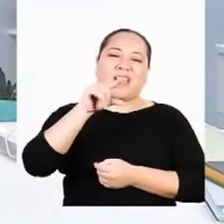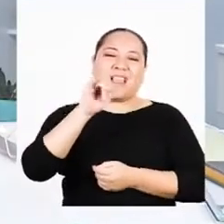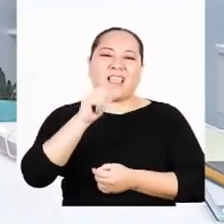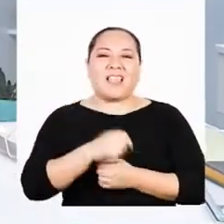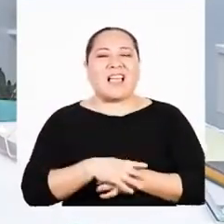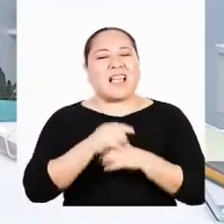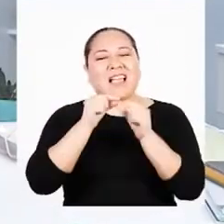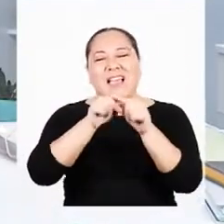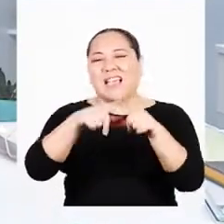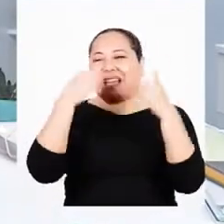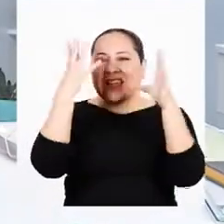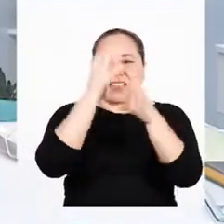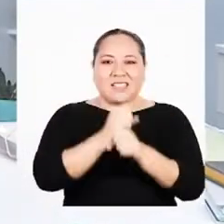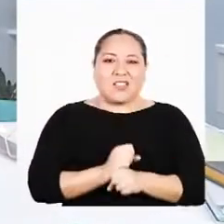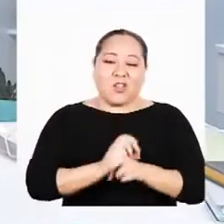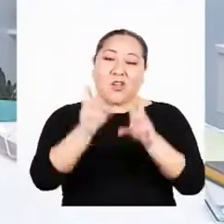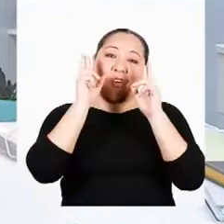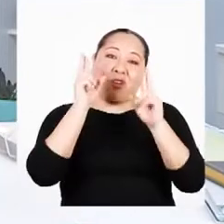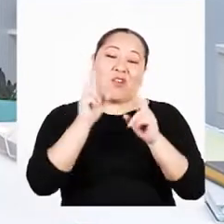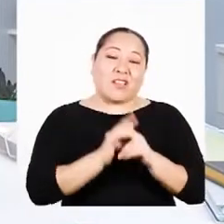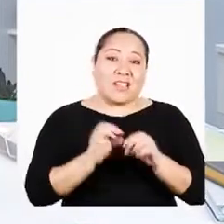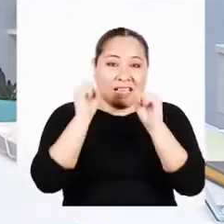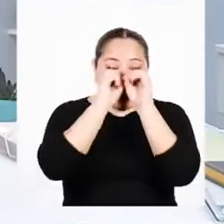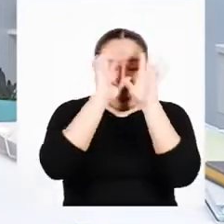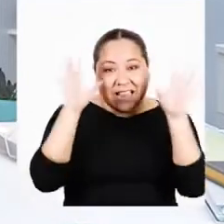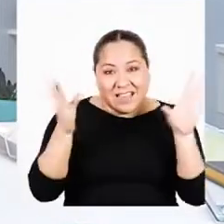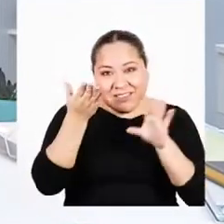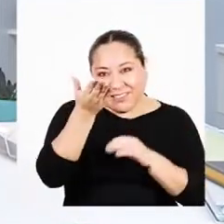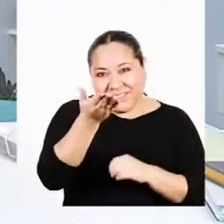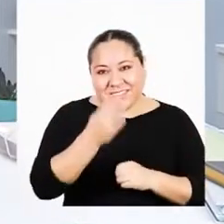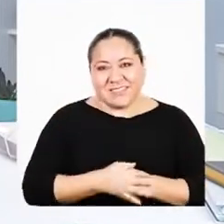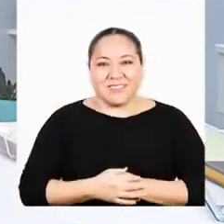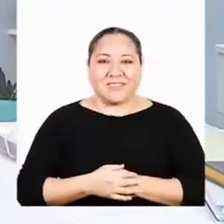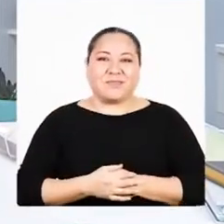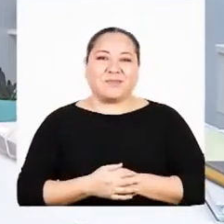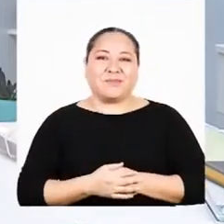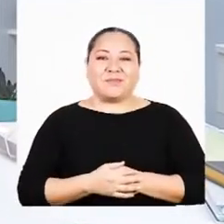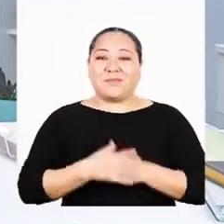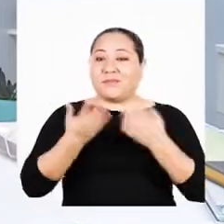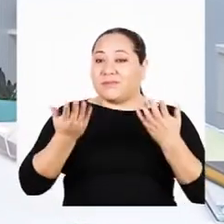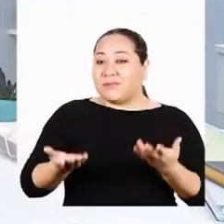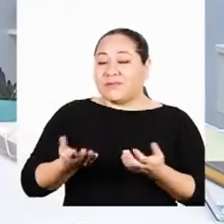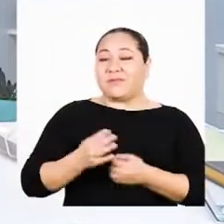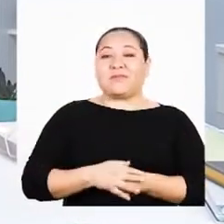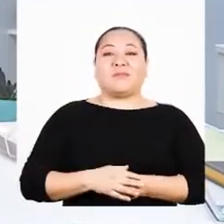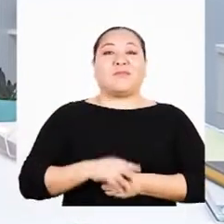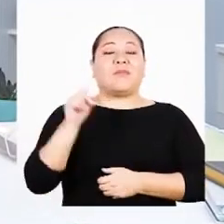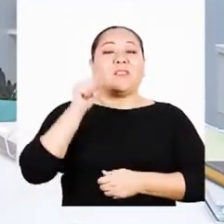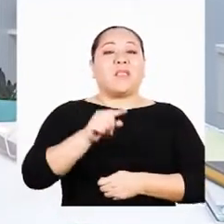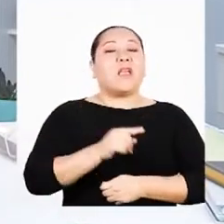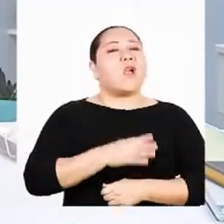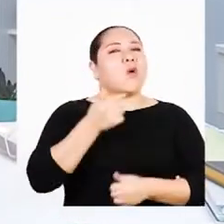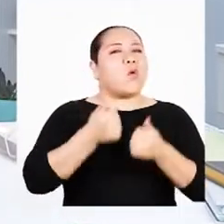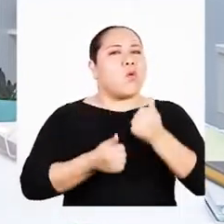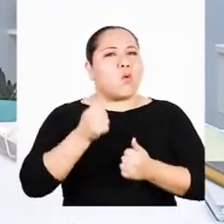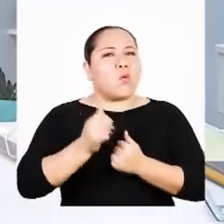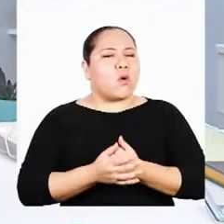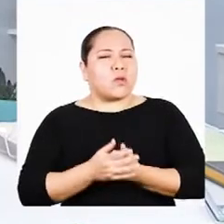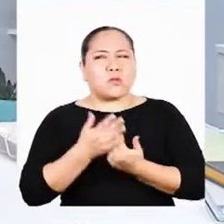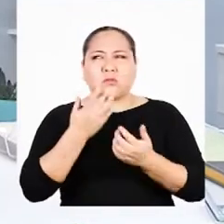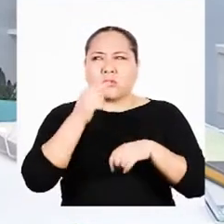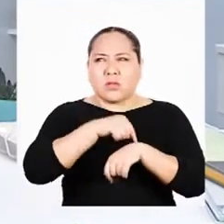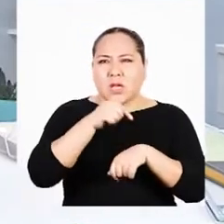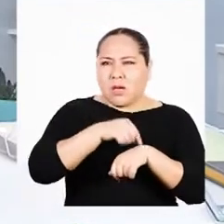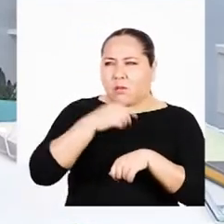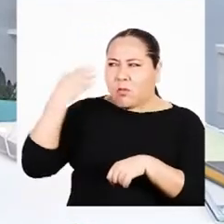Gran resumen, gran resumen. Espero que te haya quedado más claro, Yamile. Entonces, ¿Desde qué acontecimiento